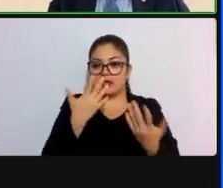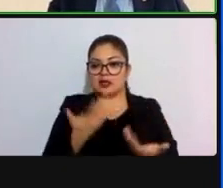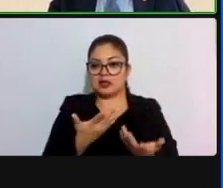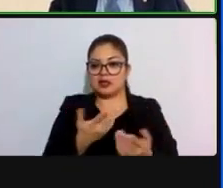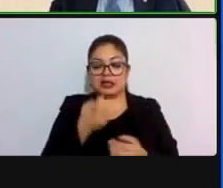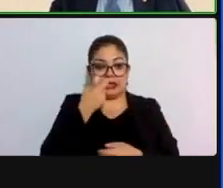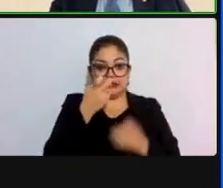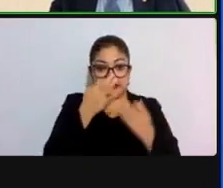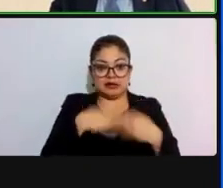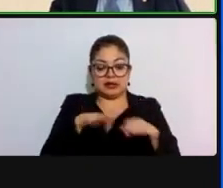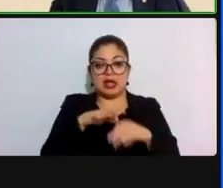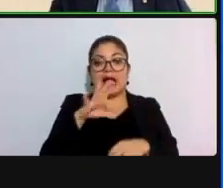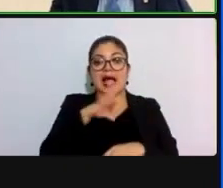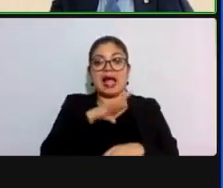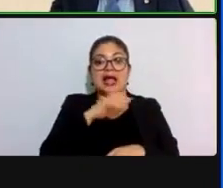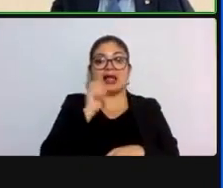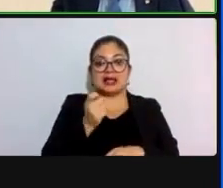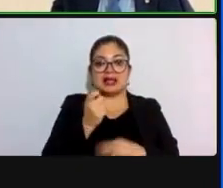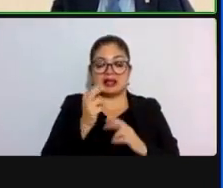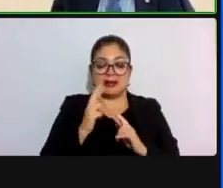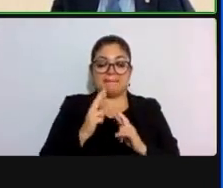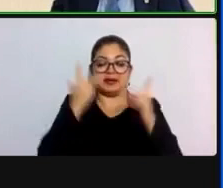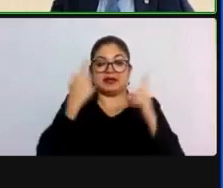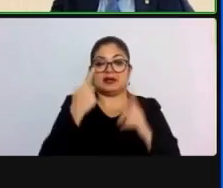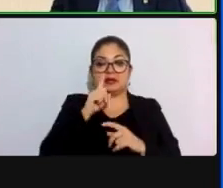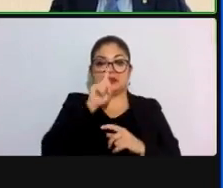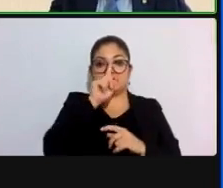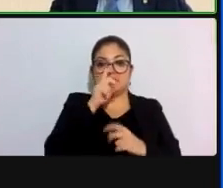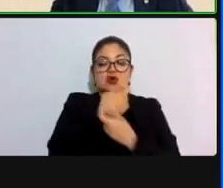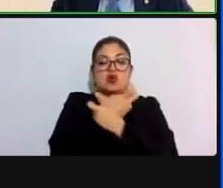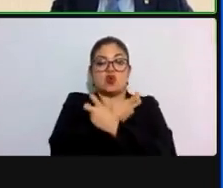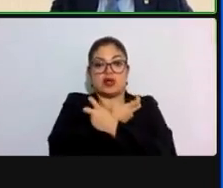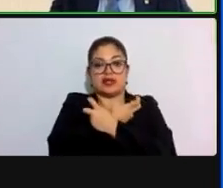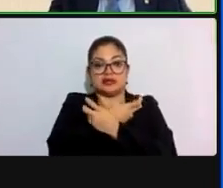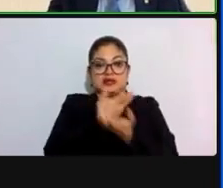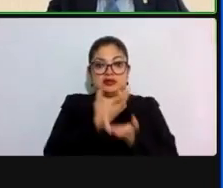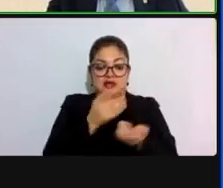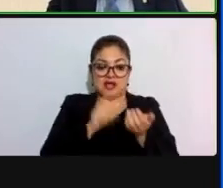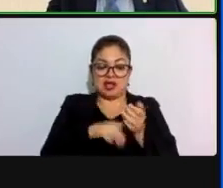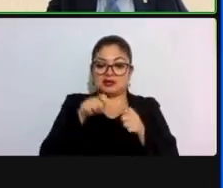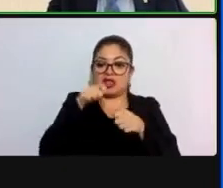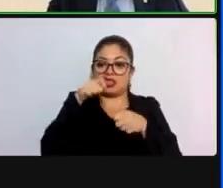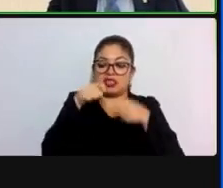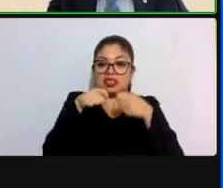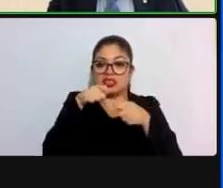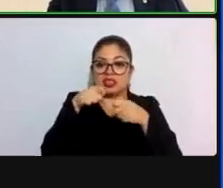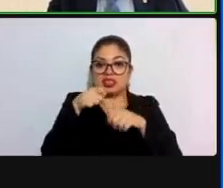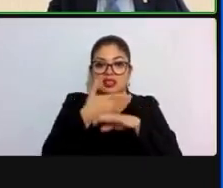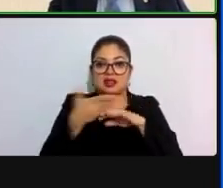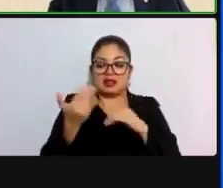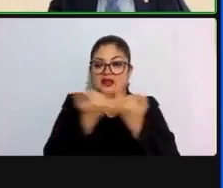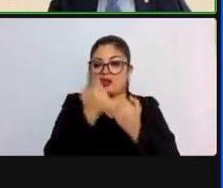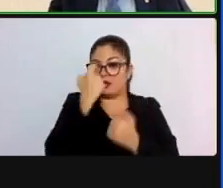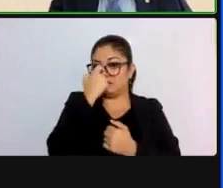una destrucción por fractura de los huesos nasales, de la estructura cartilaginosa y del tabique.